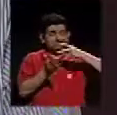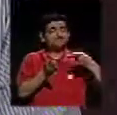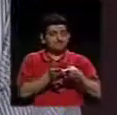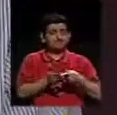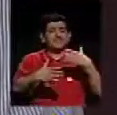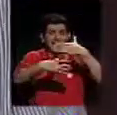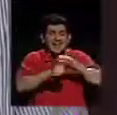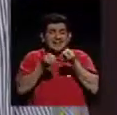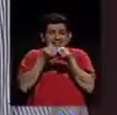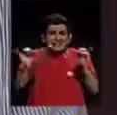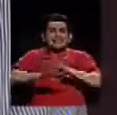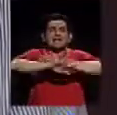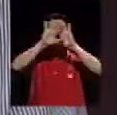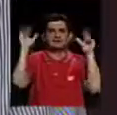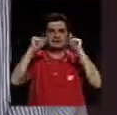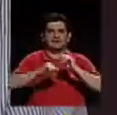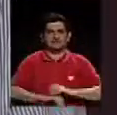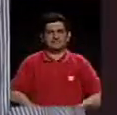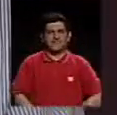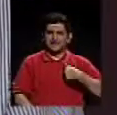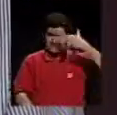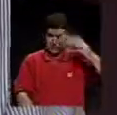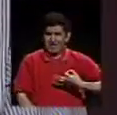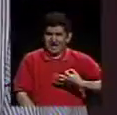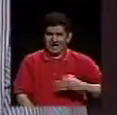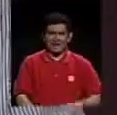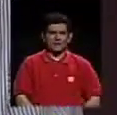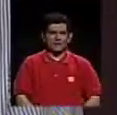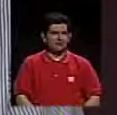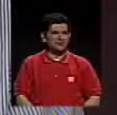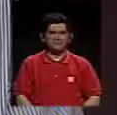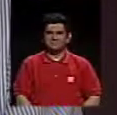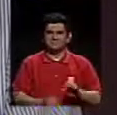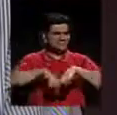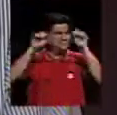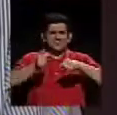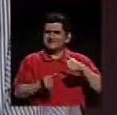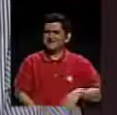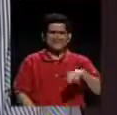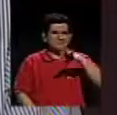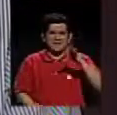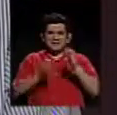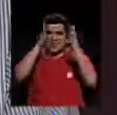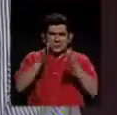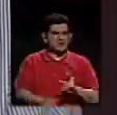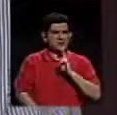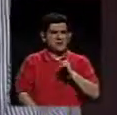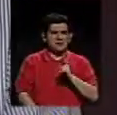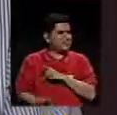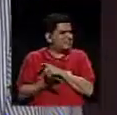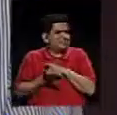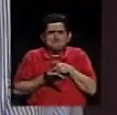esto se hace sin transparencia. Creo que, digamos, no hay ningún sistema de elección de magistrados que sea realmente